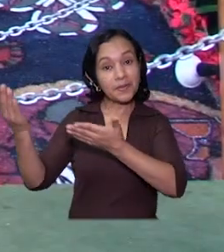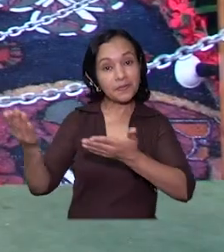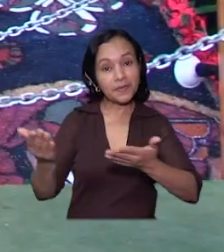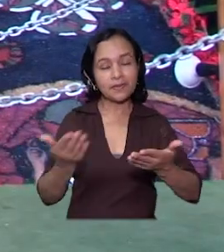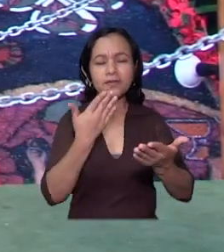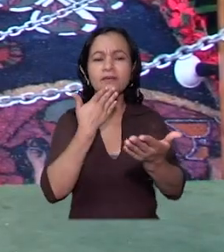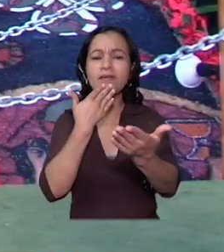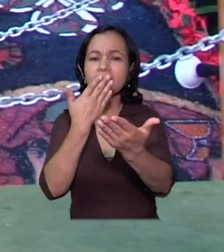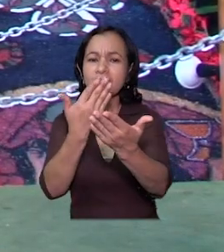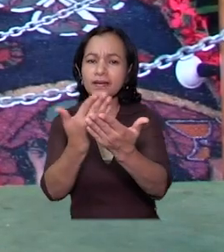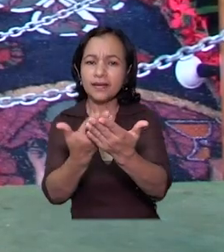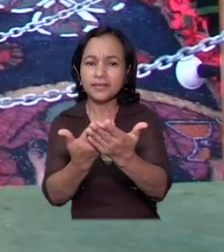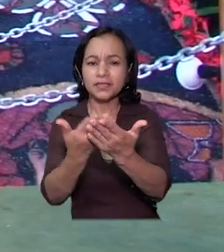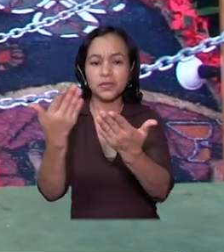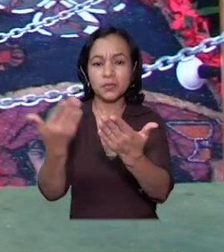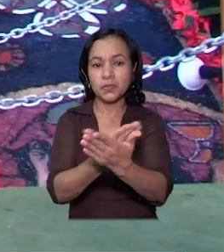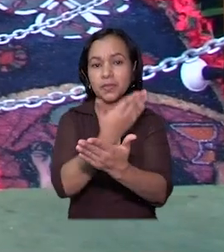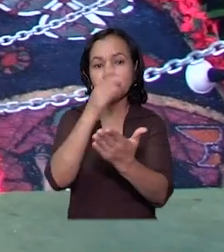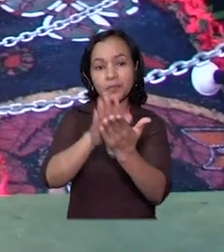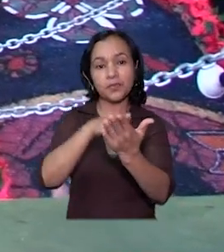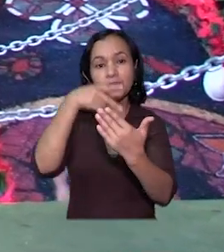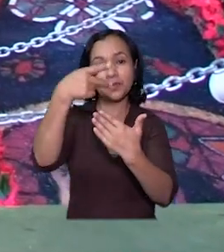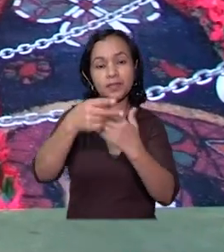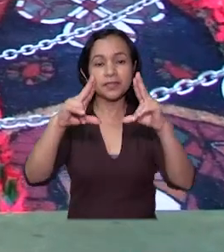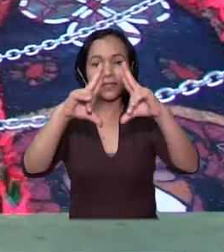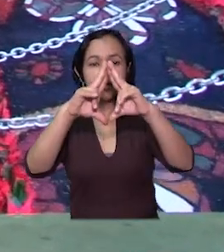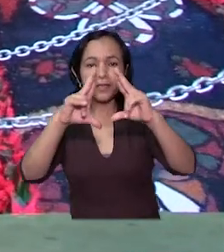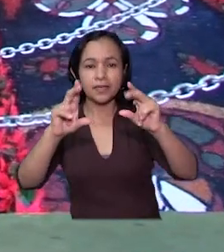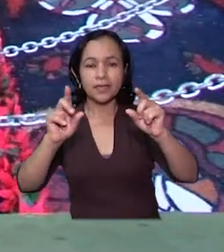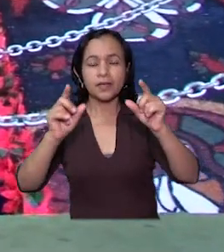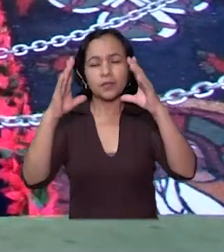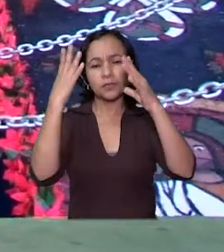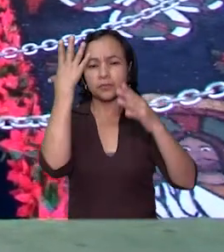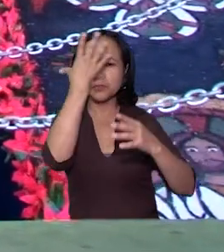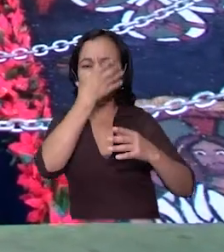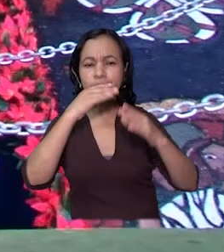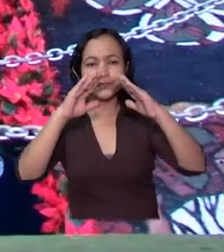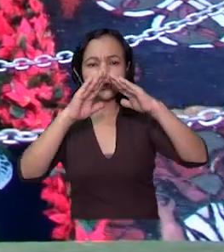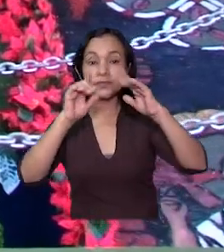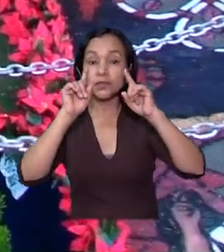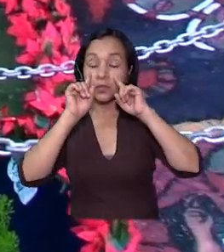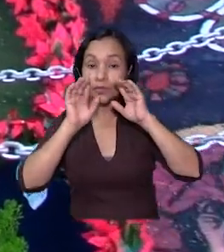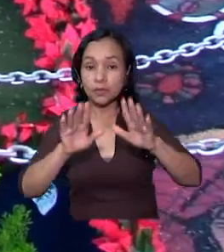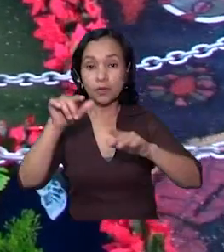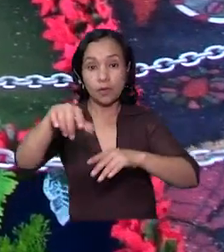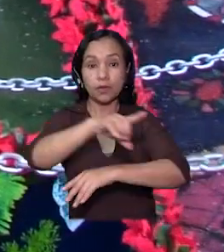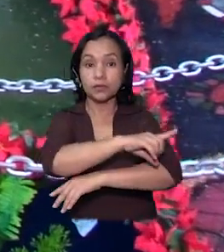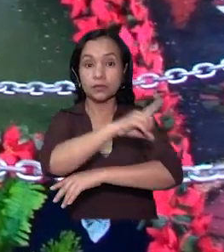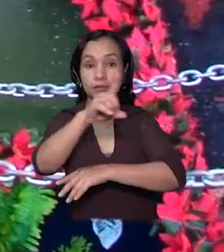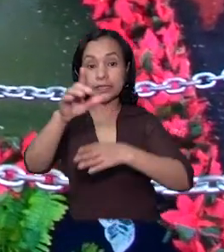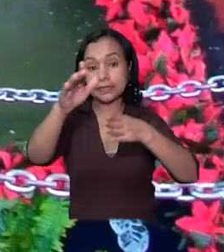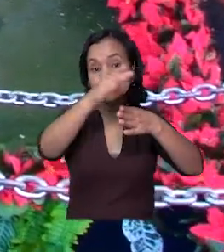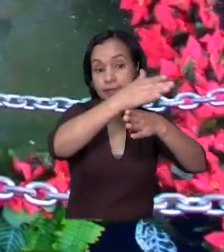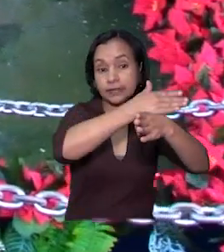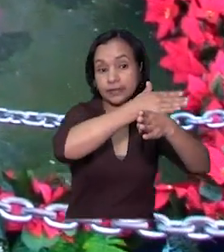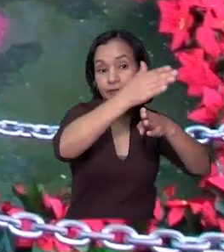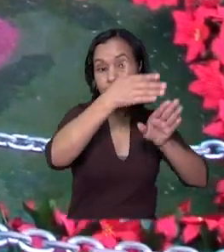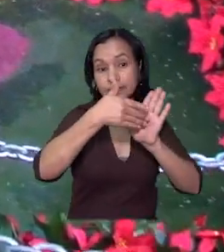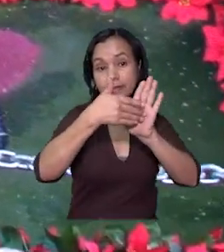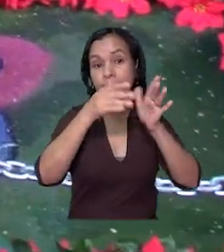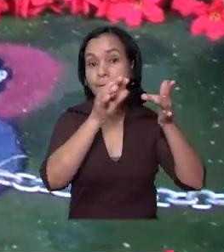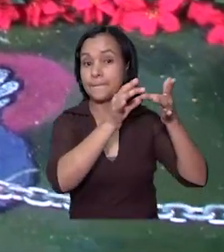Bienvenidos y gracias por acompañarnos en esta nueva edición de su programa Nicaragua Linda y Segura. Hoy estaremos presentándoles una serie de